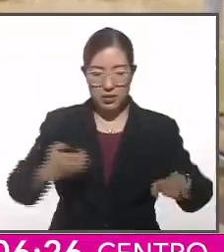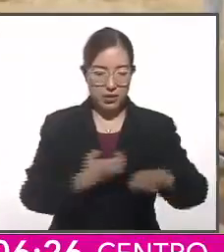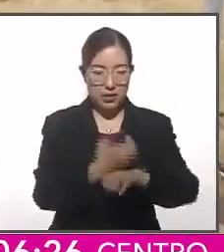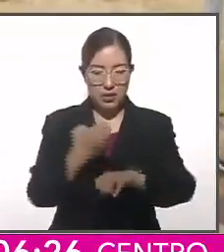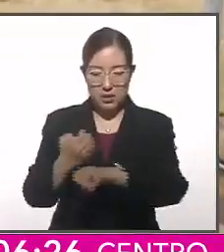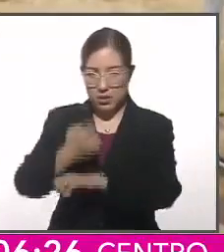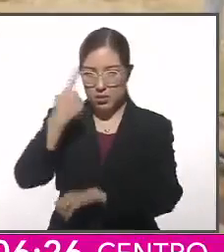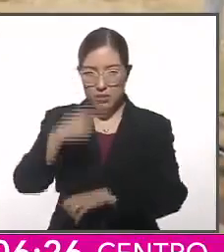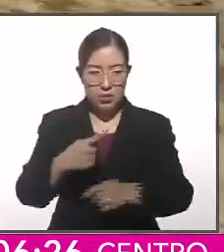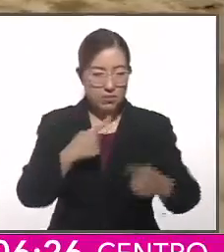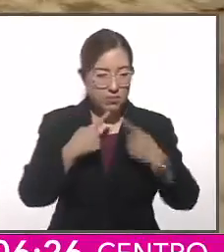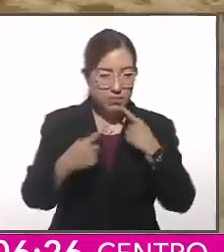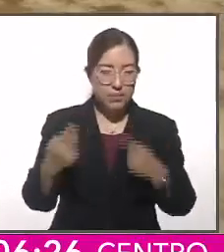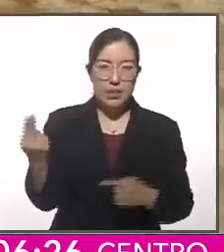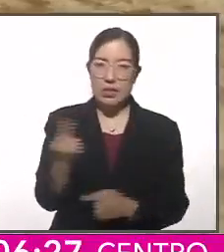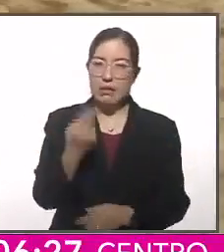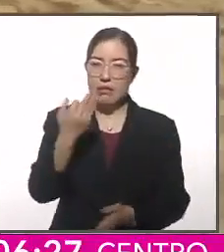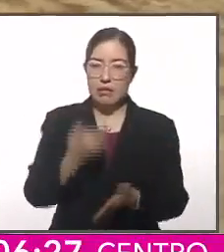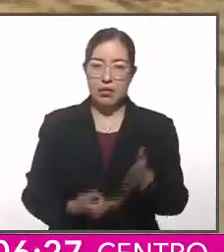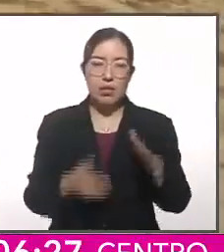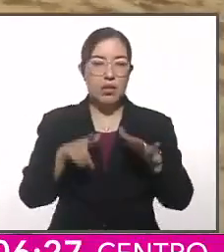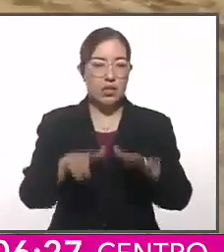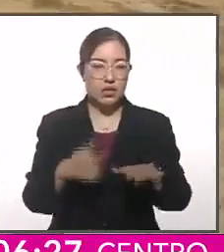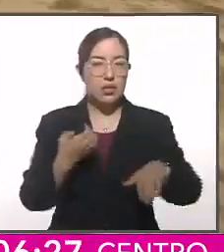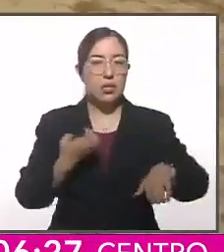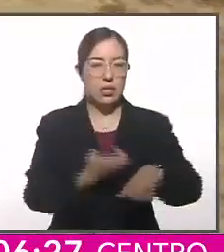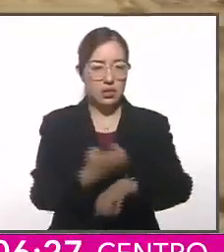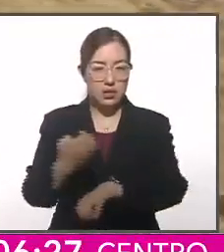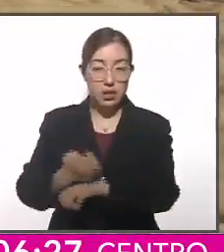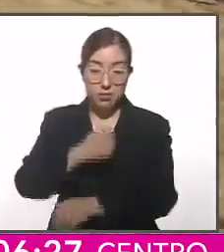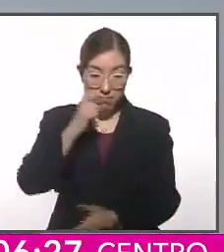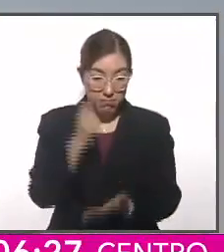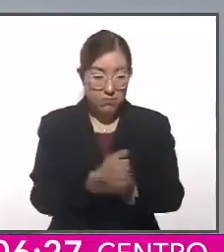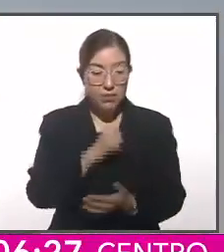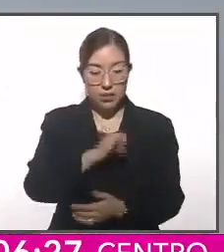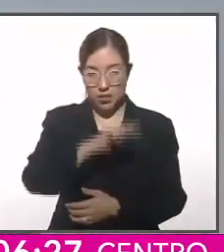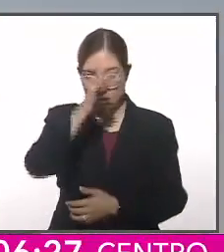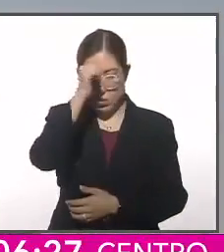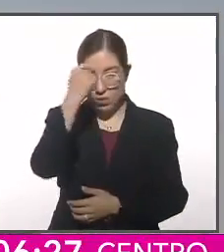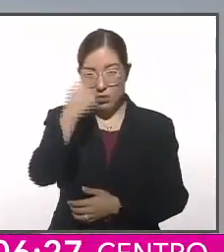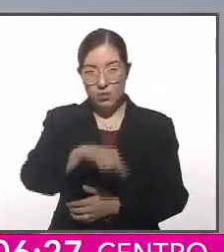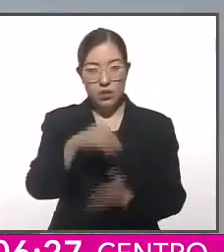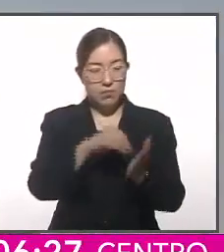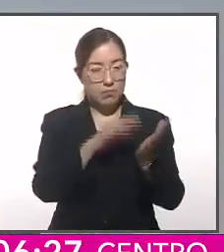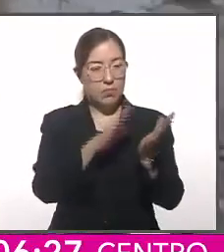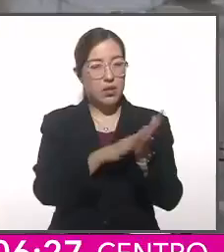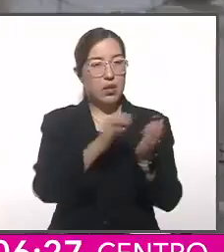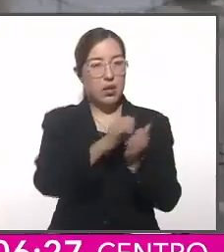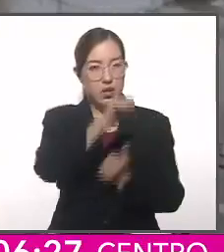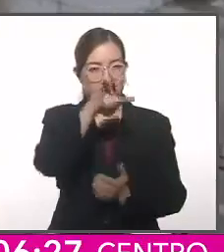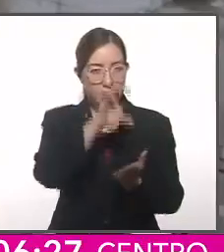se necesita la aprobación de al menos 17 estados para que sea constitucional.